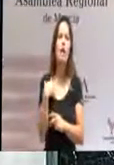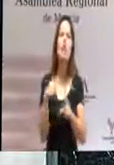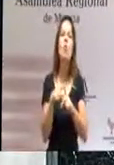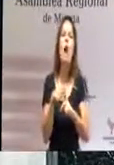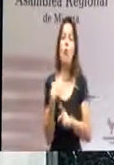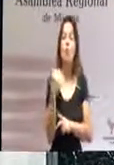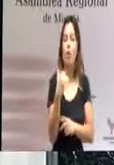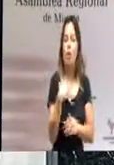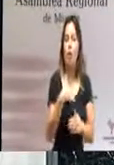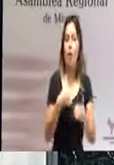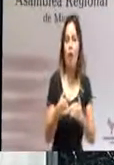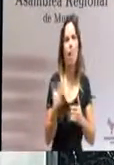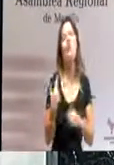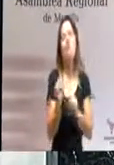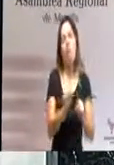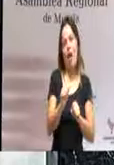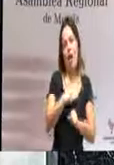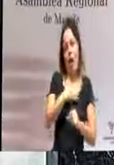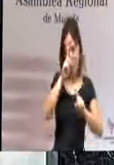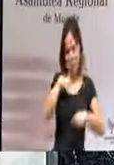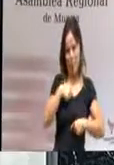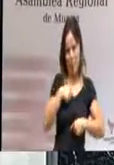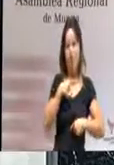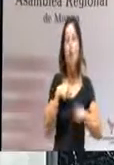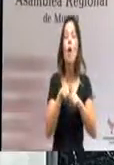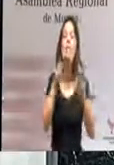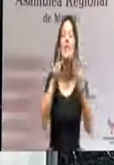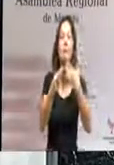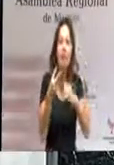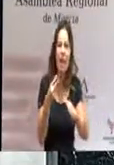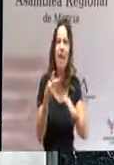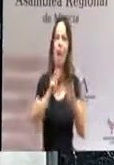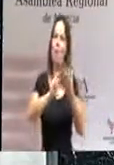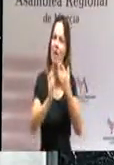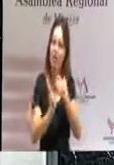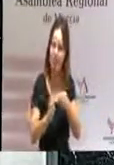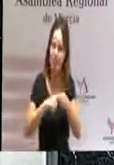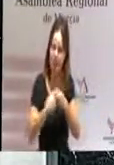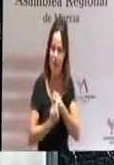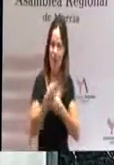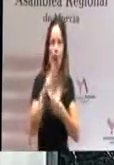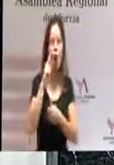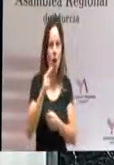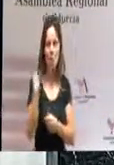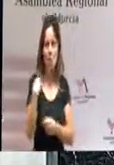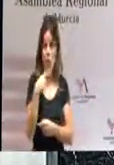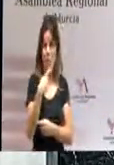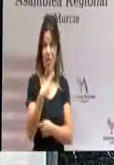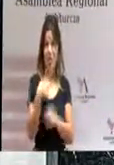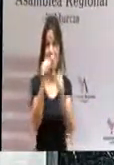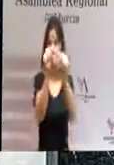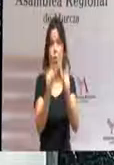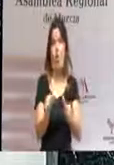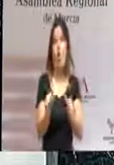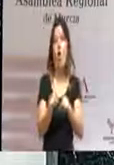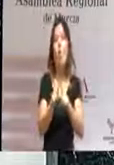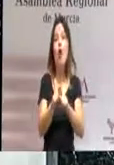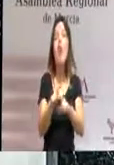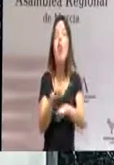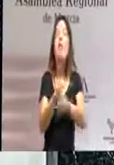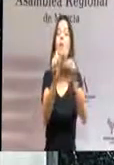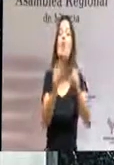imputación. Esa es la transparencia, la participación y la honradez de la que usted habla. Un modelo de